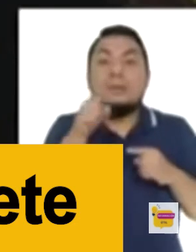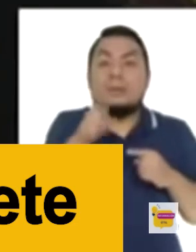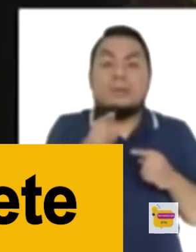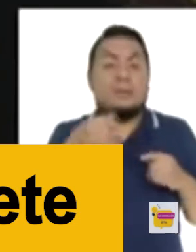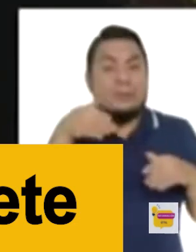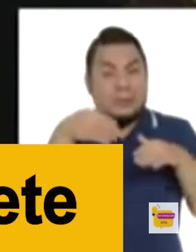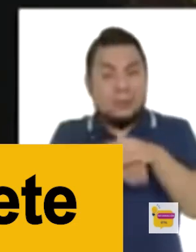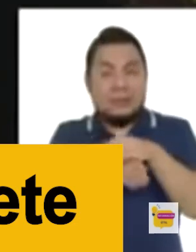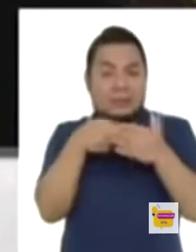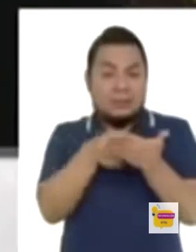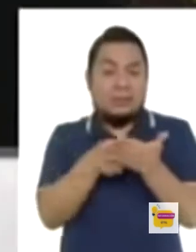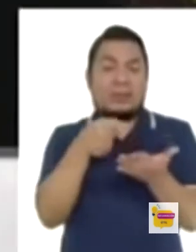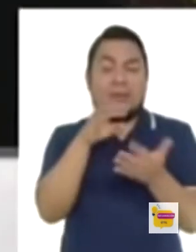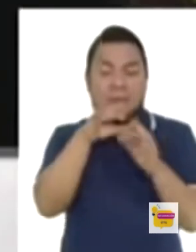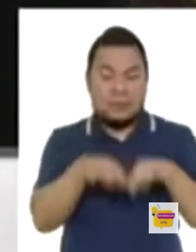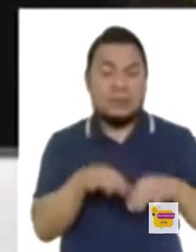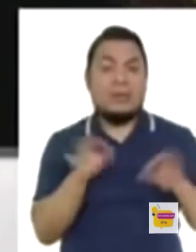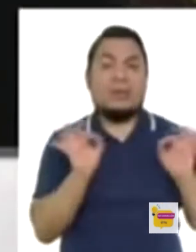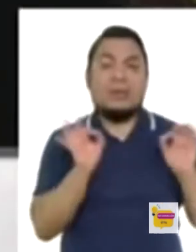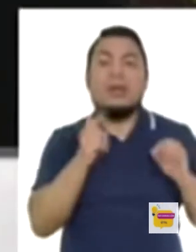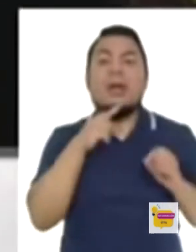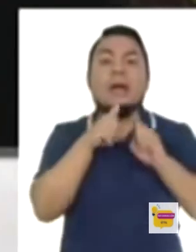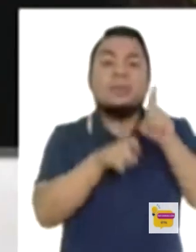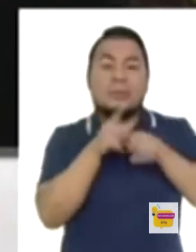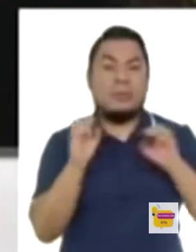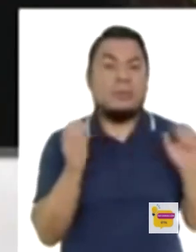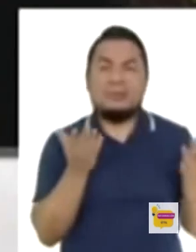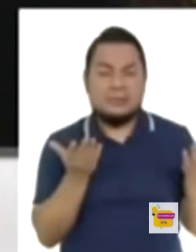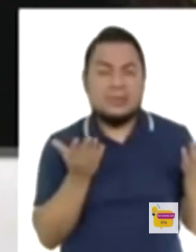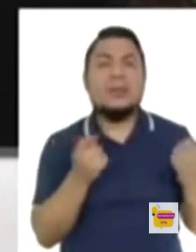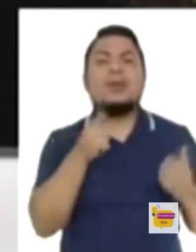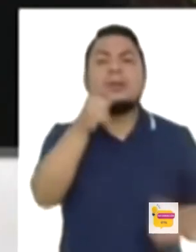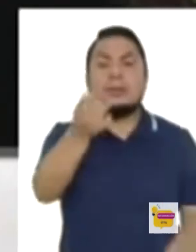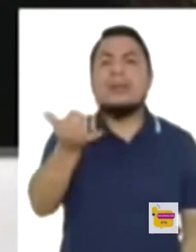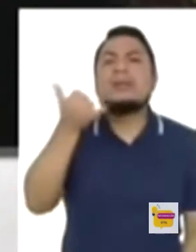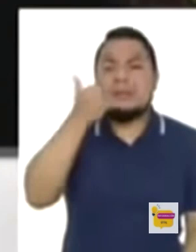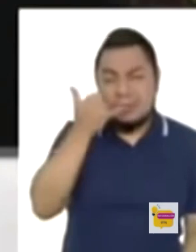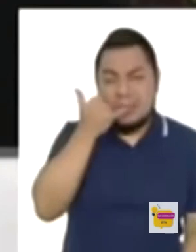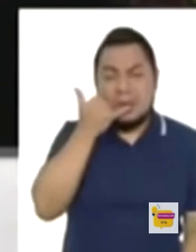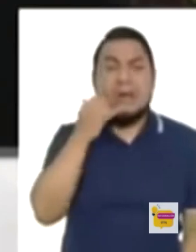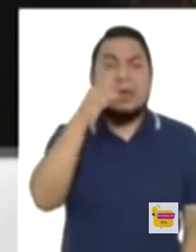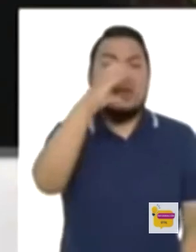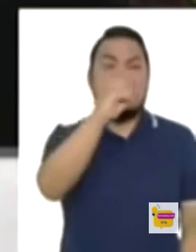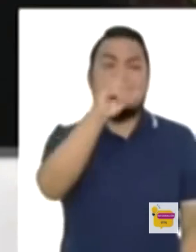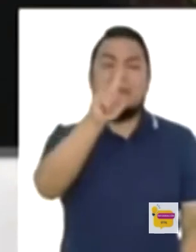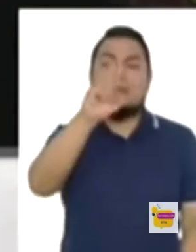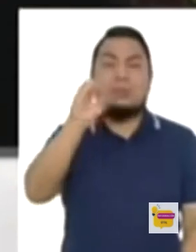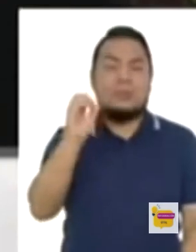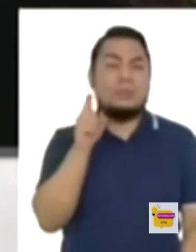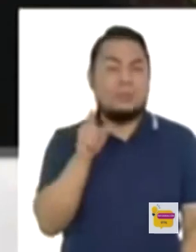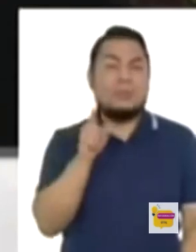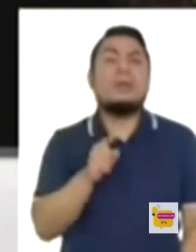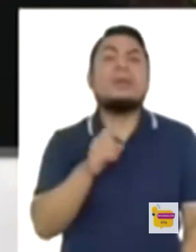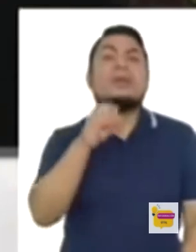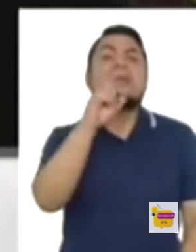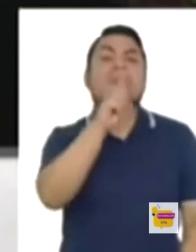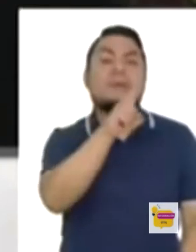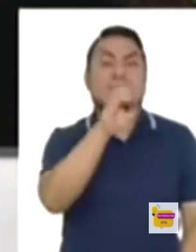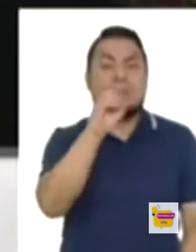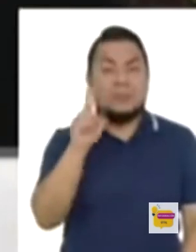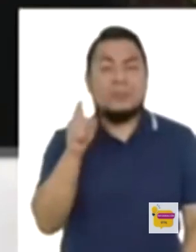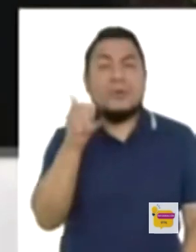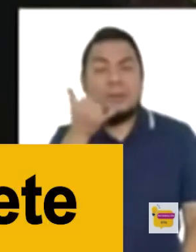pudieran acceder a esta plataforma para la consulta, llamar al 101, los estamos atendiendo desde